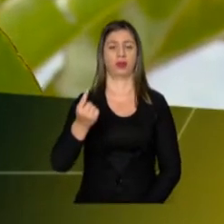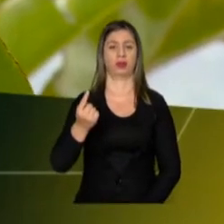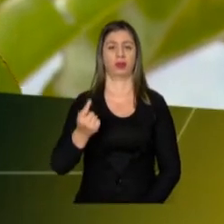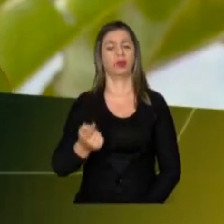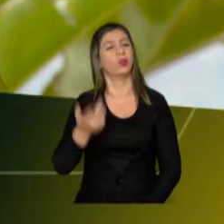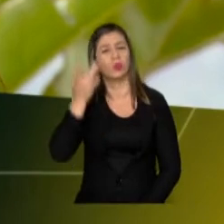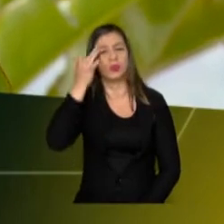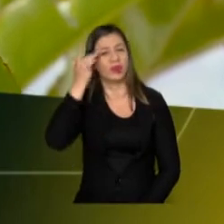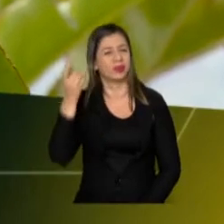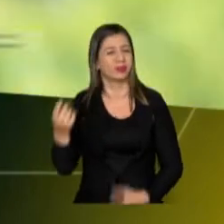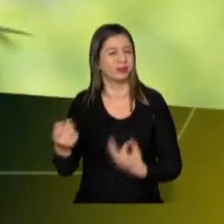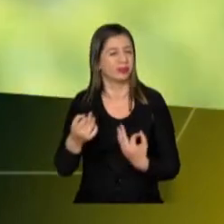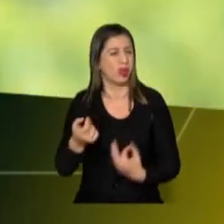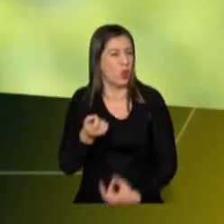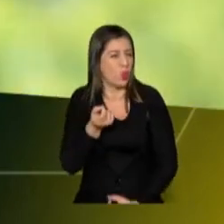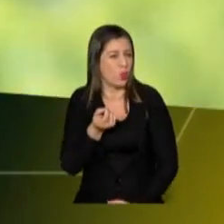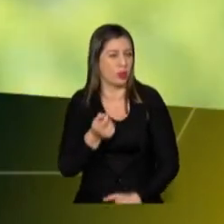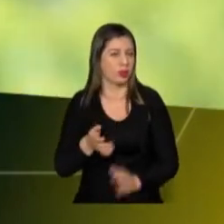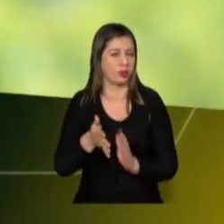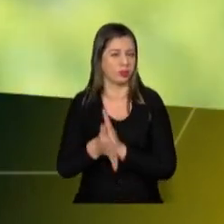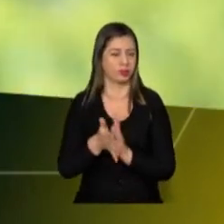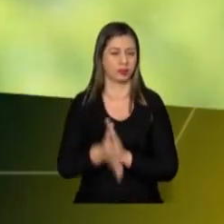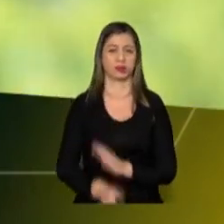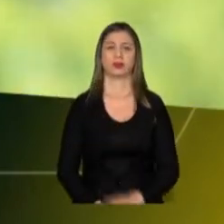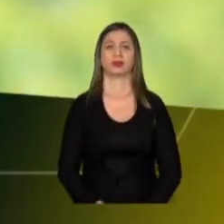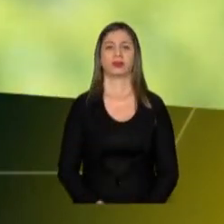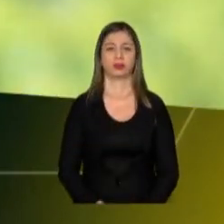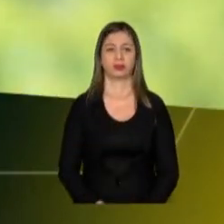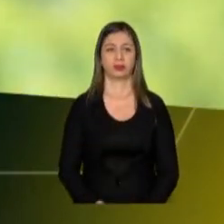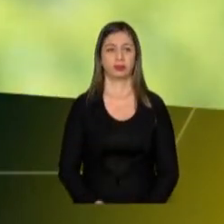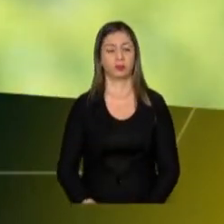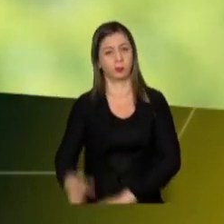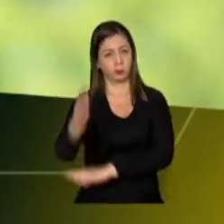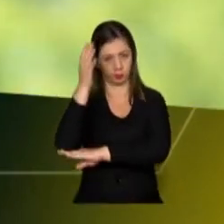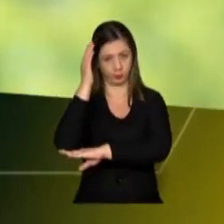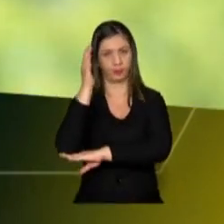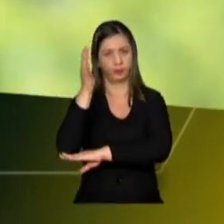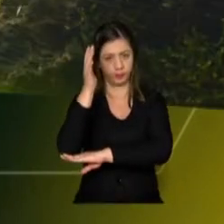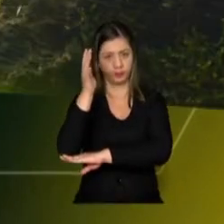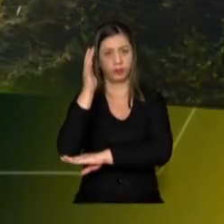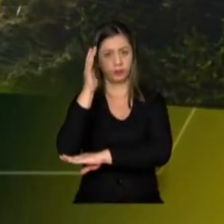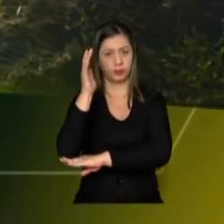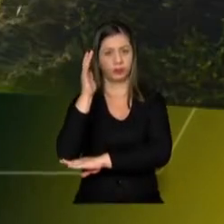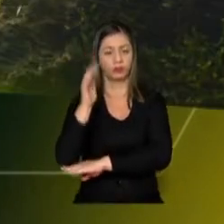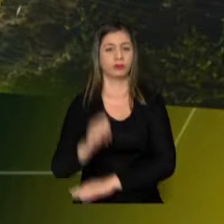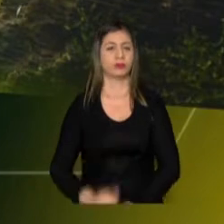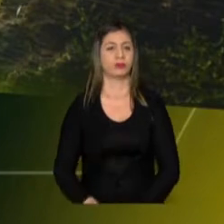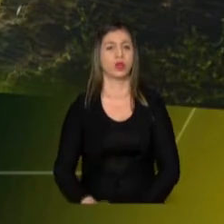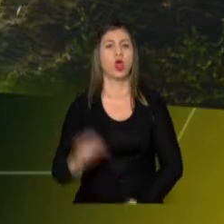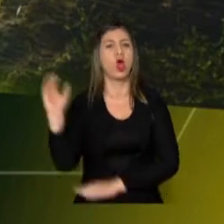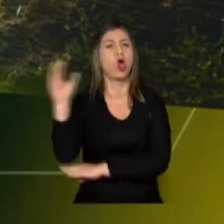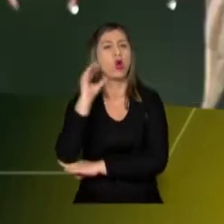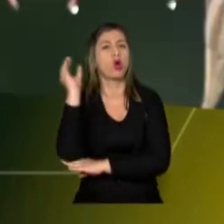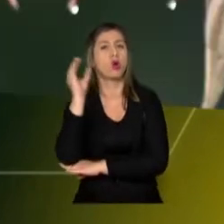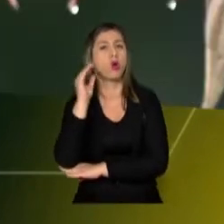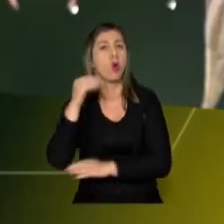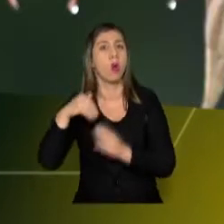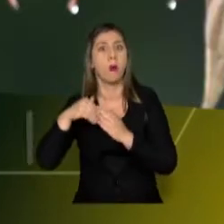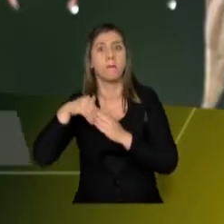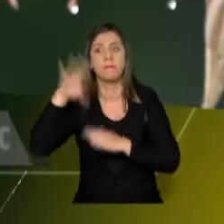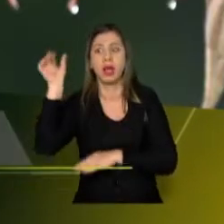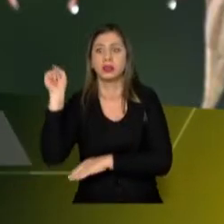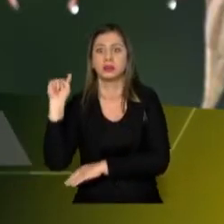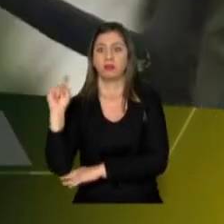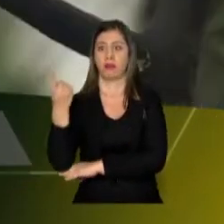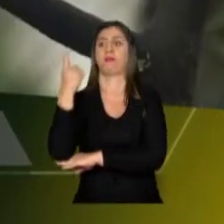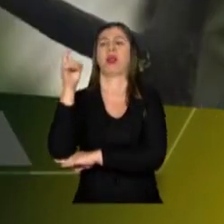¿Por qué no nos da un pequeño abrebocas de eso? Bueno, voy a estar hablando sobre por qué Colombia es el país número uno en